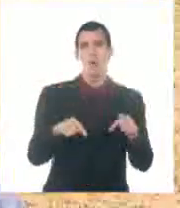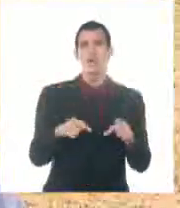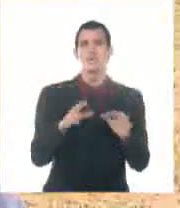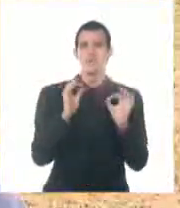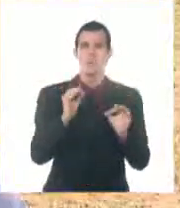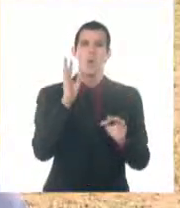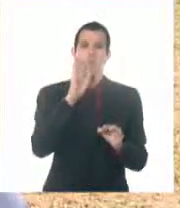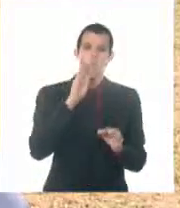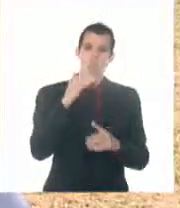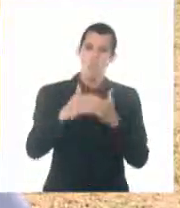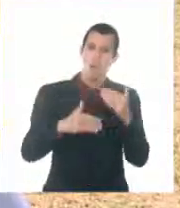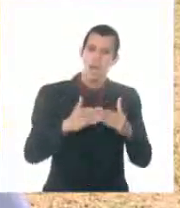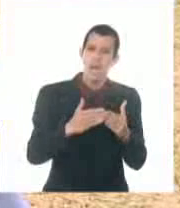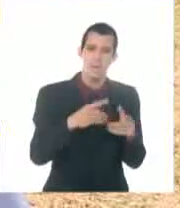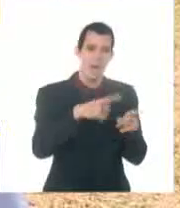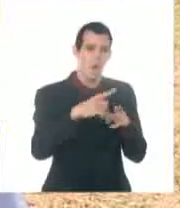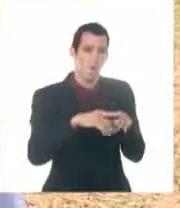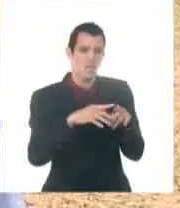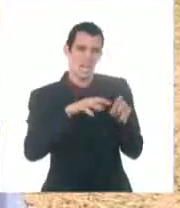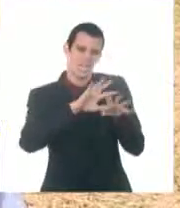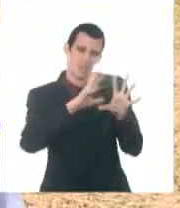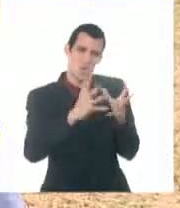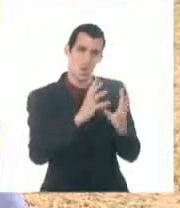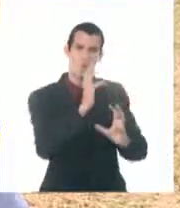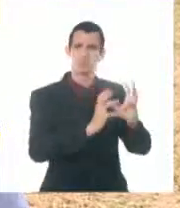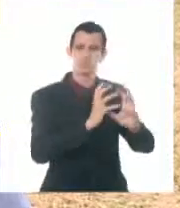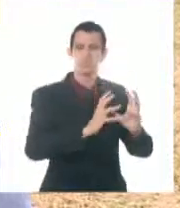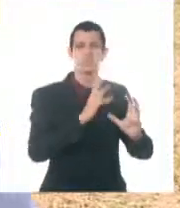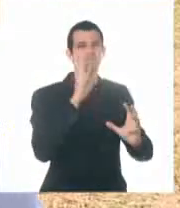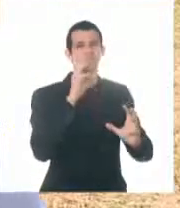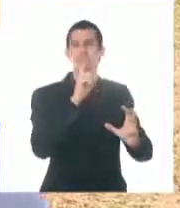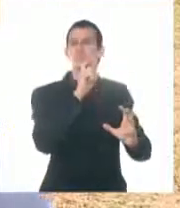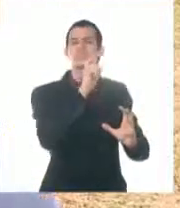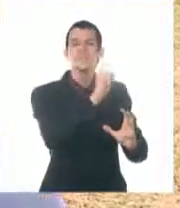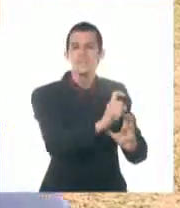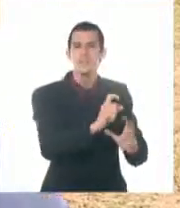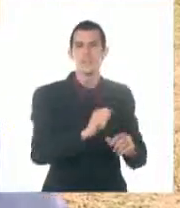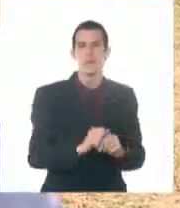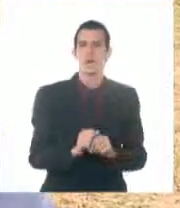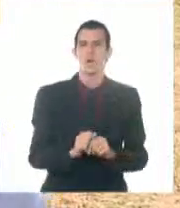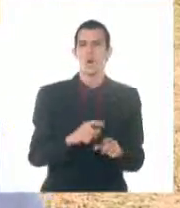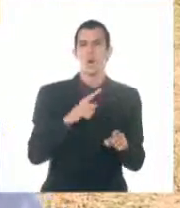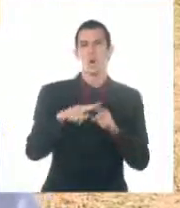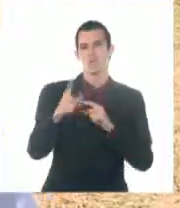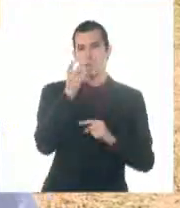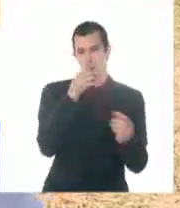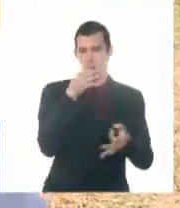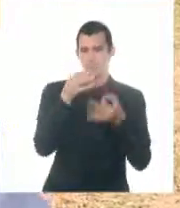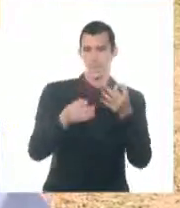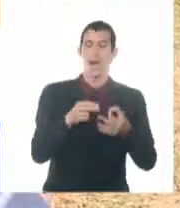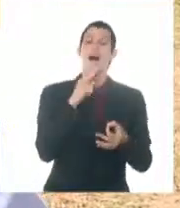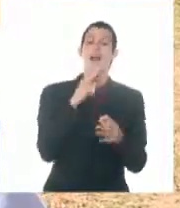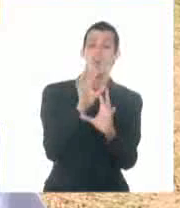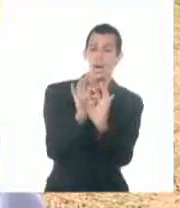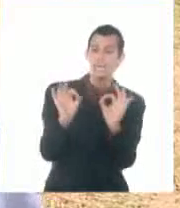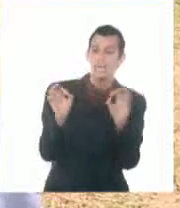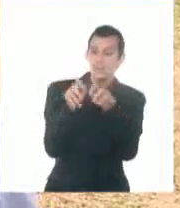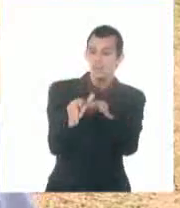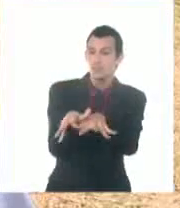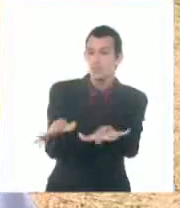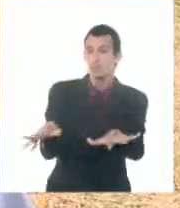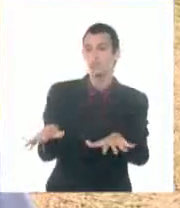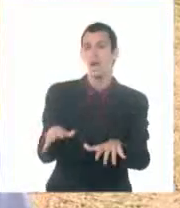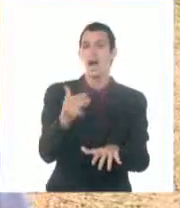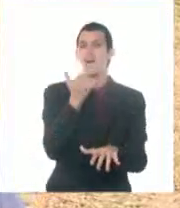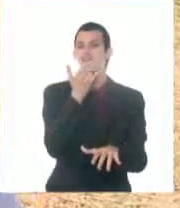nación. Hoy nosotros tenemos afectado en el país alrededor de 300.000 personas por equipo de bombeo. Y tenemos